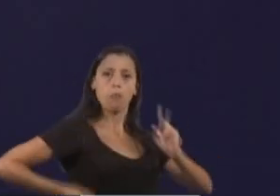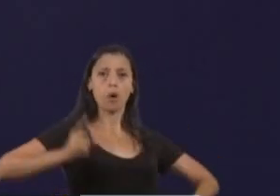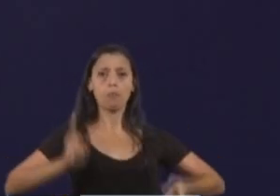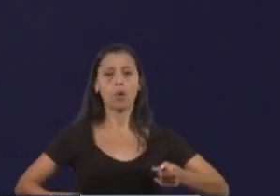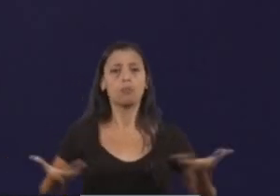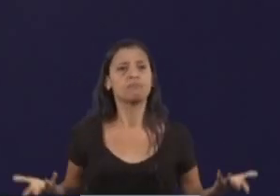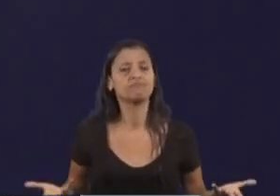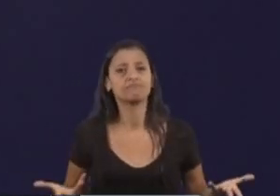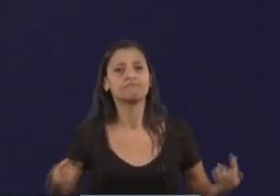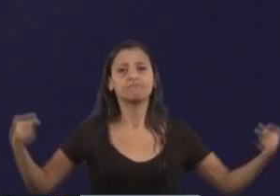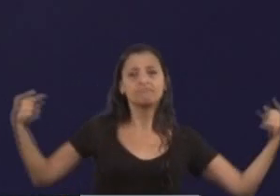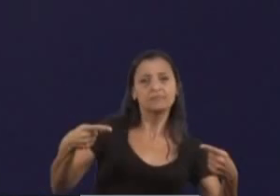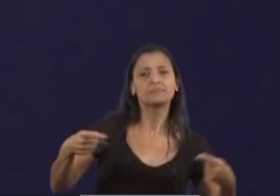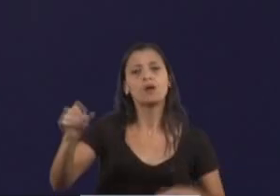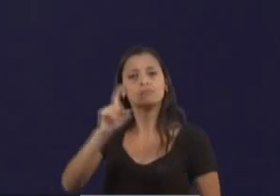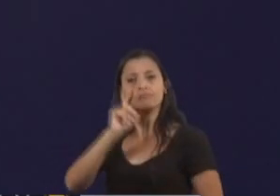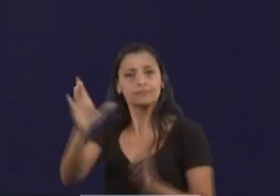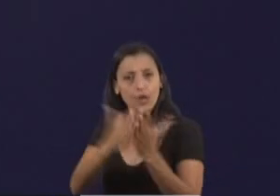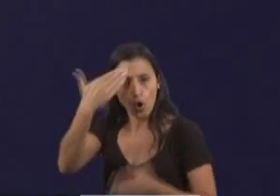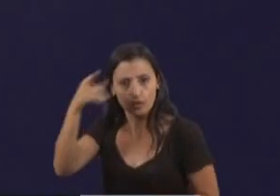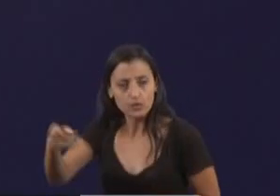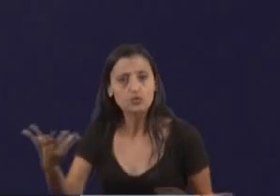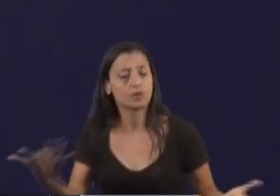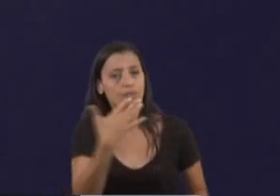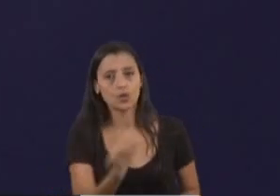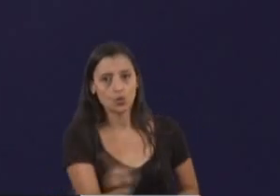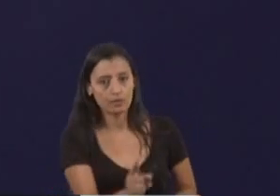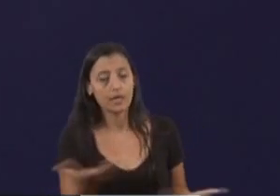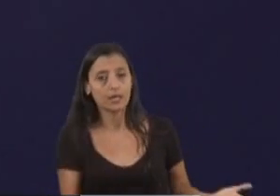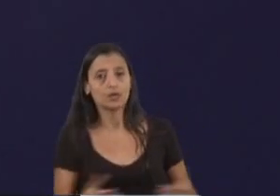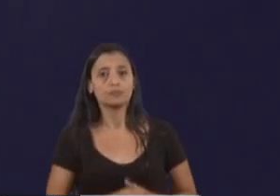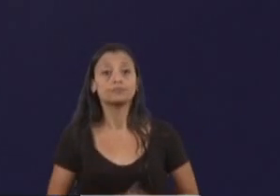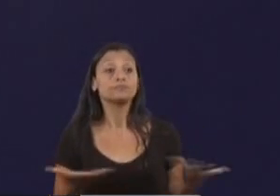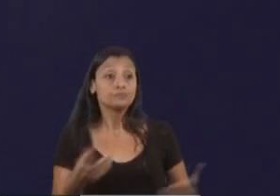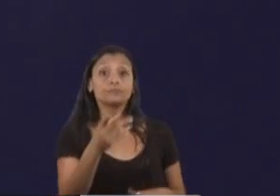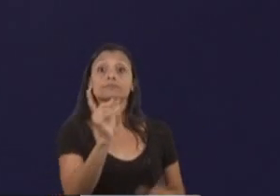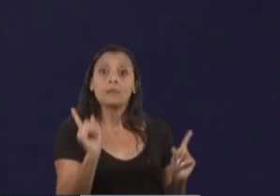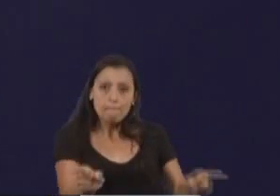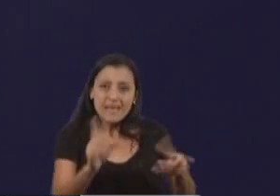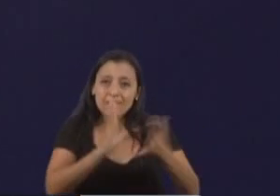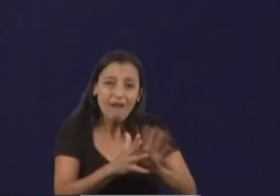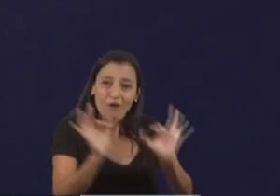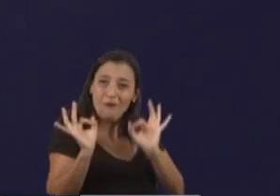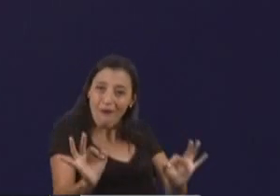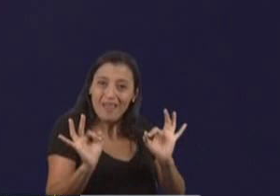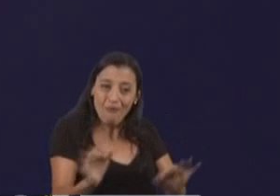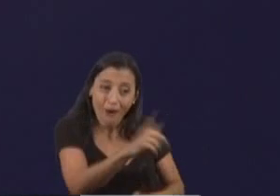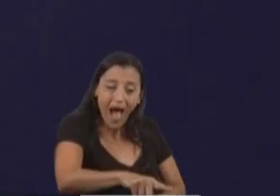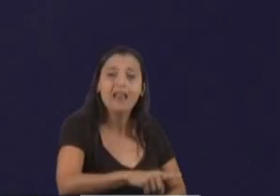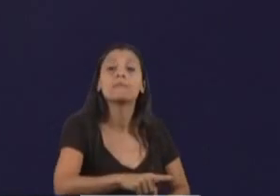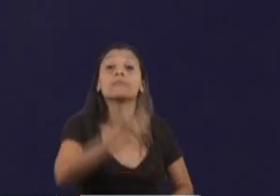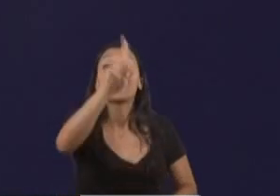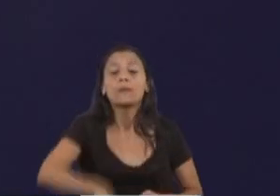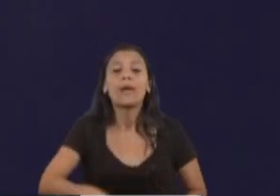atribución inconstitucional o en contra de la Constitución, cuando fue este mecanismo de nombrar jueces